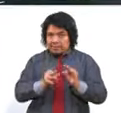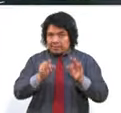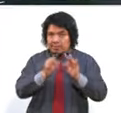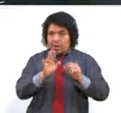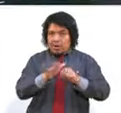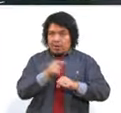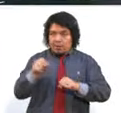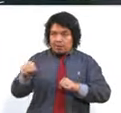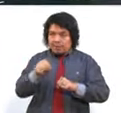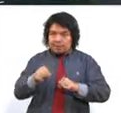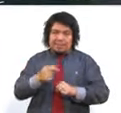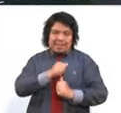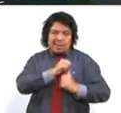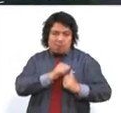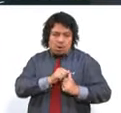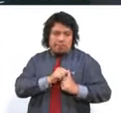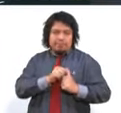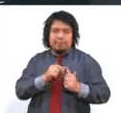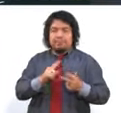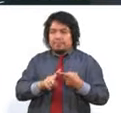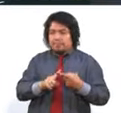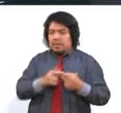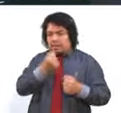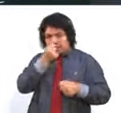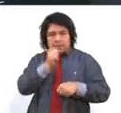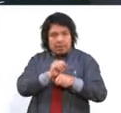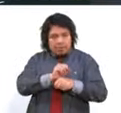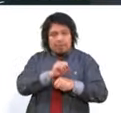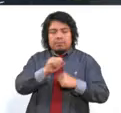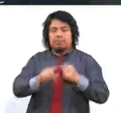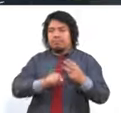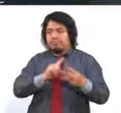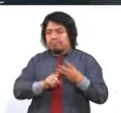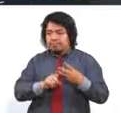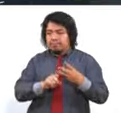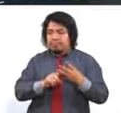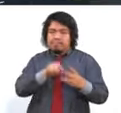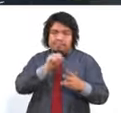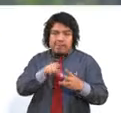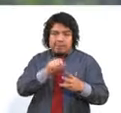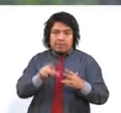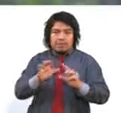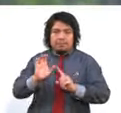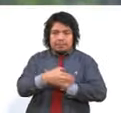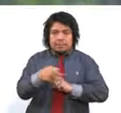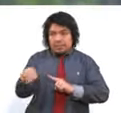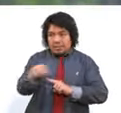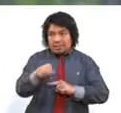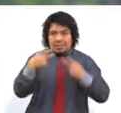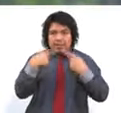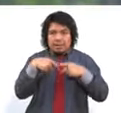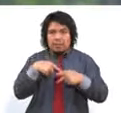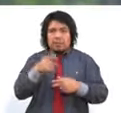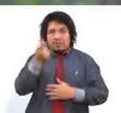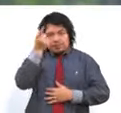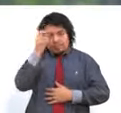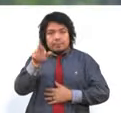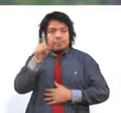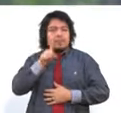de los mandos policíacos, de los subsecretarios y también del Consejo Ciudadano, del